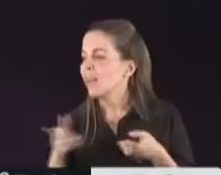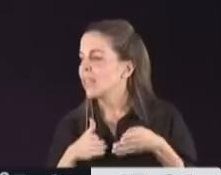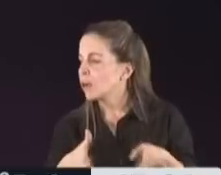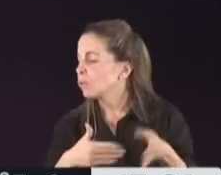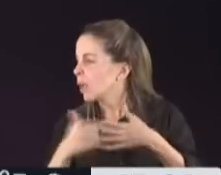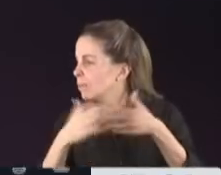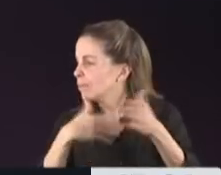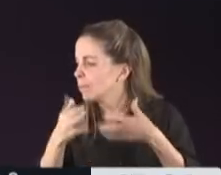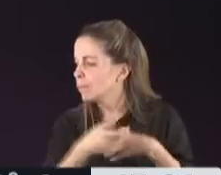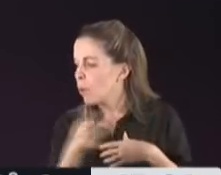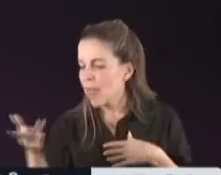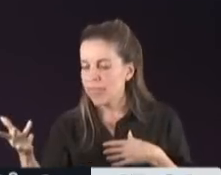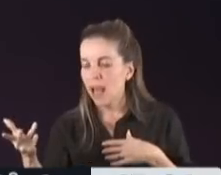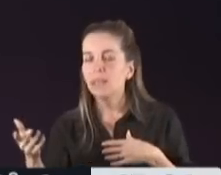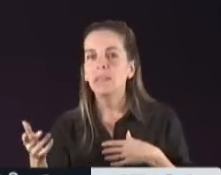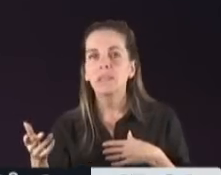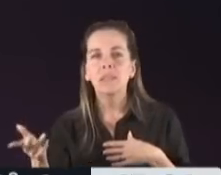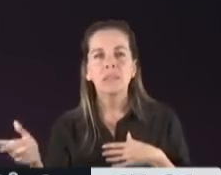construidas?